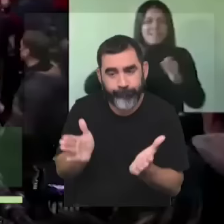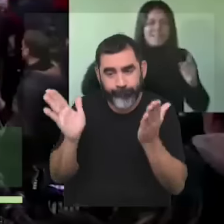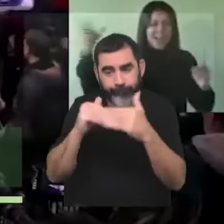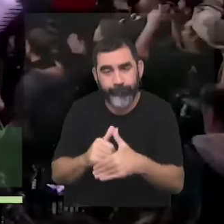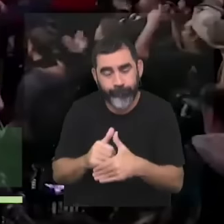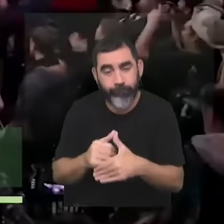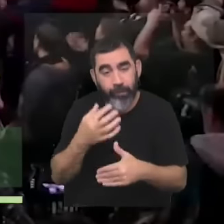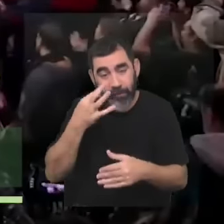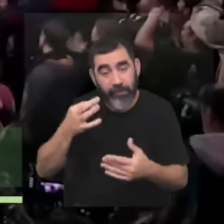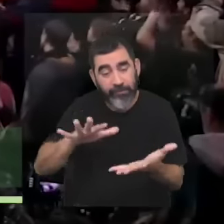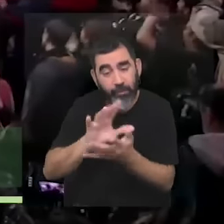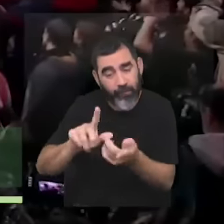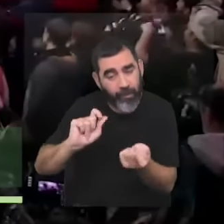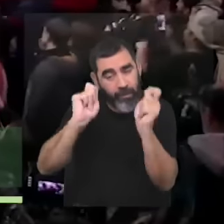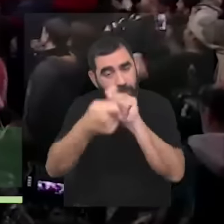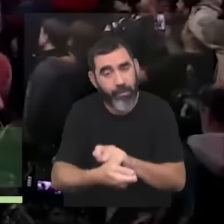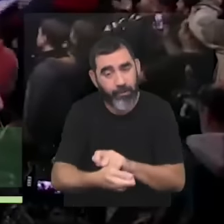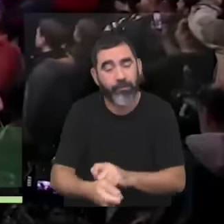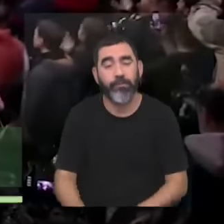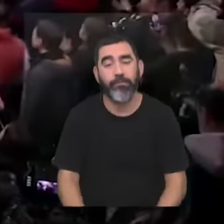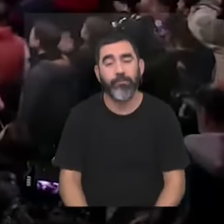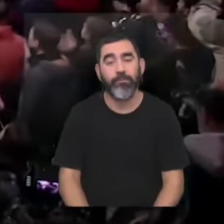esta realidad la tenemos que dar vuelta